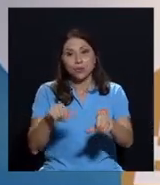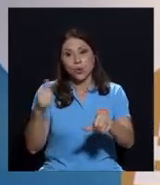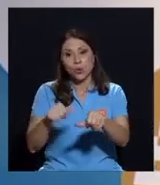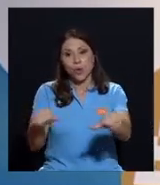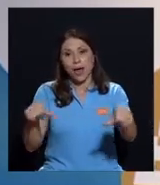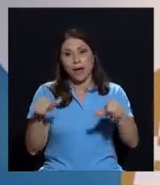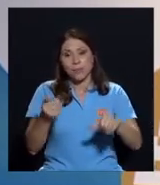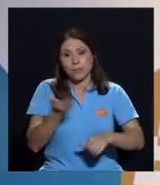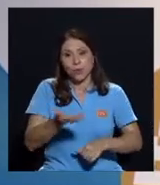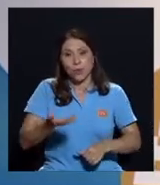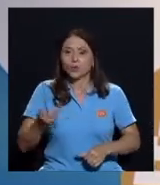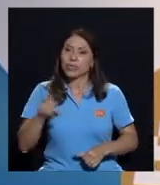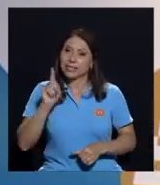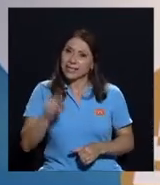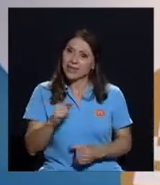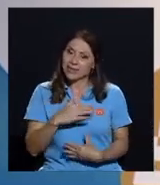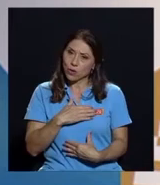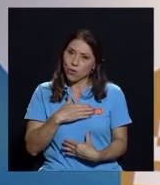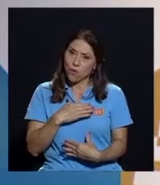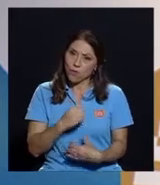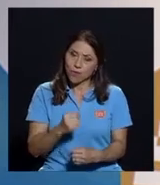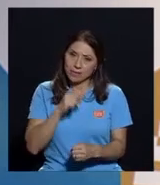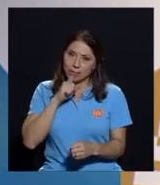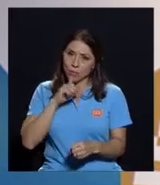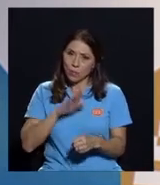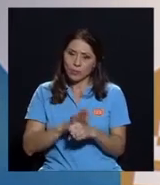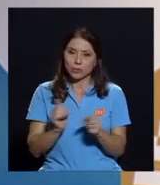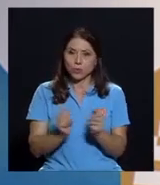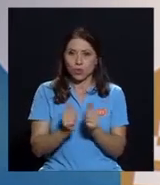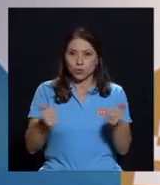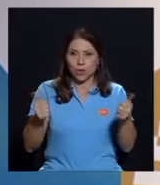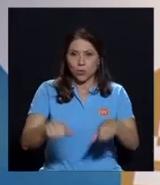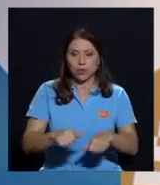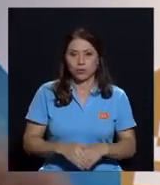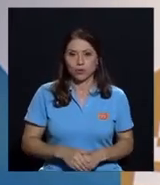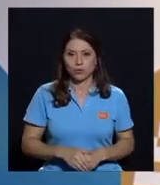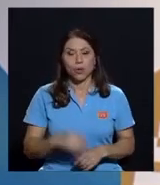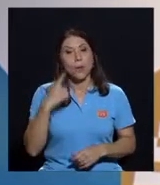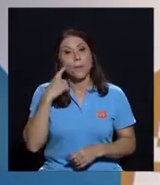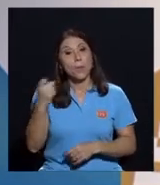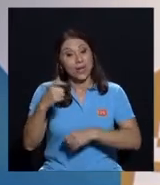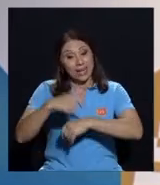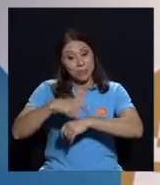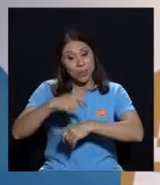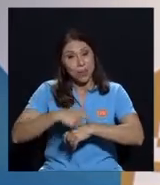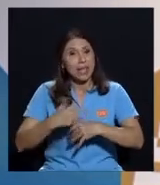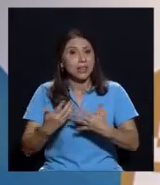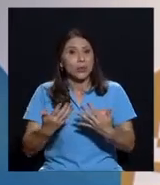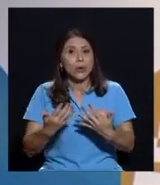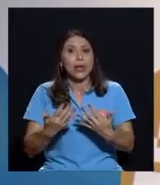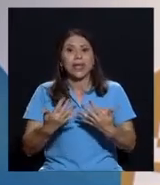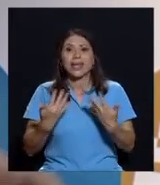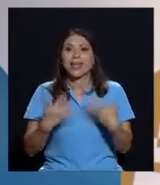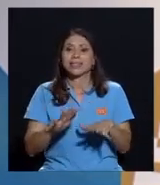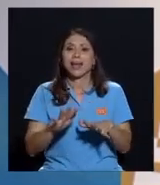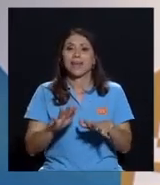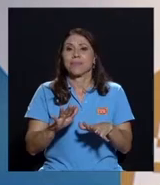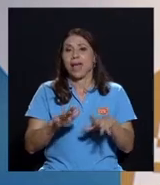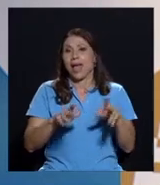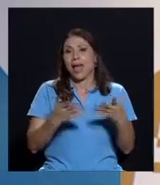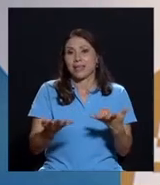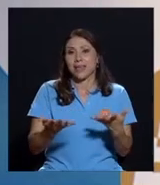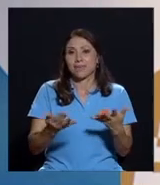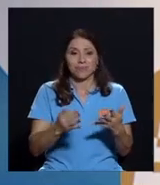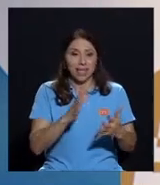cosas tiene que haber confianza y compromiso a partir de los acuerdos porque en el momento en que haya figuras que haya ruptura desde el legislativo